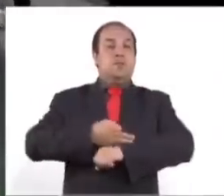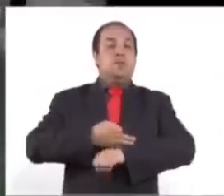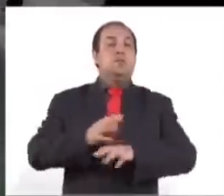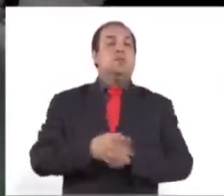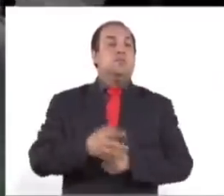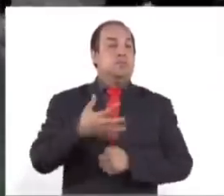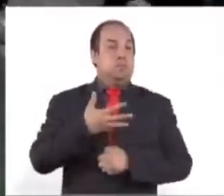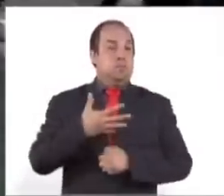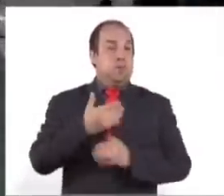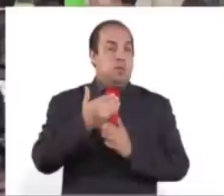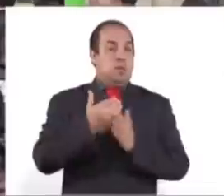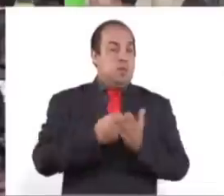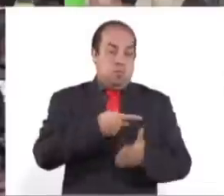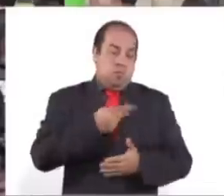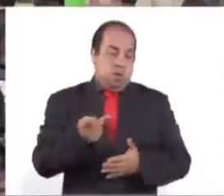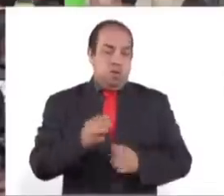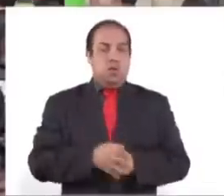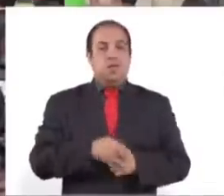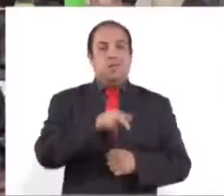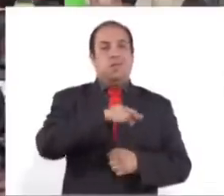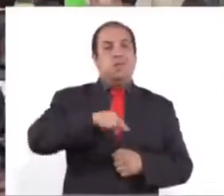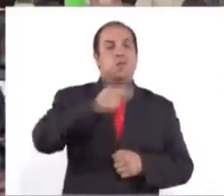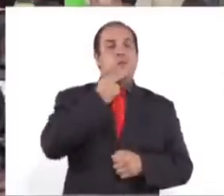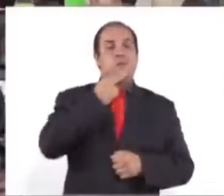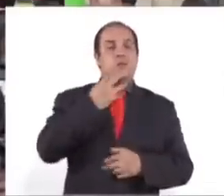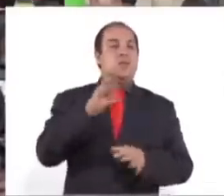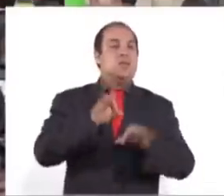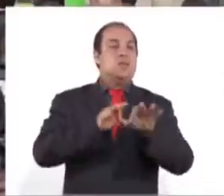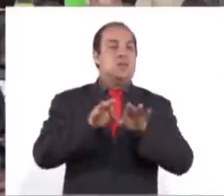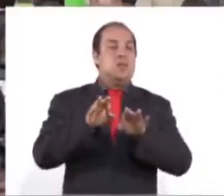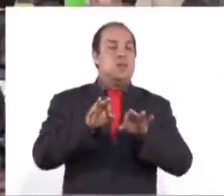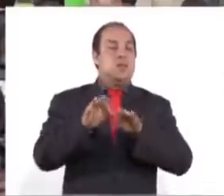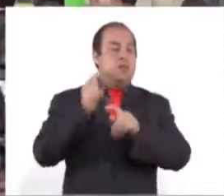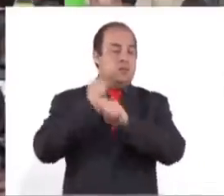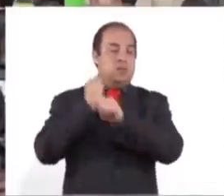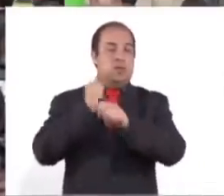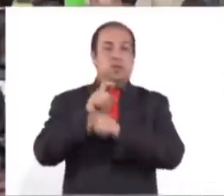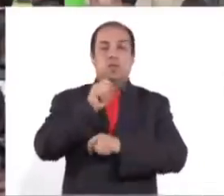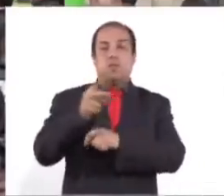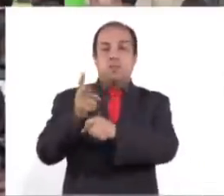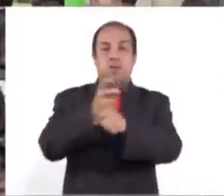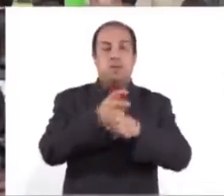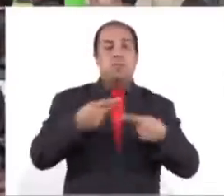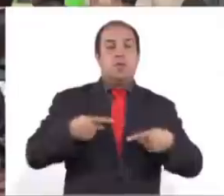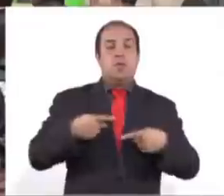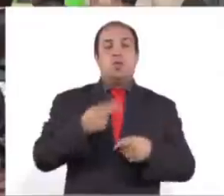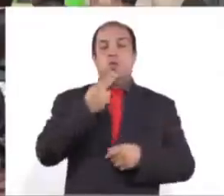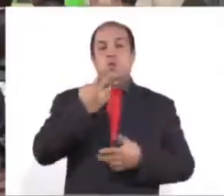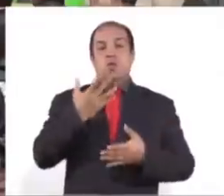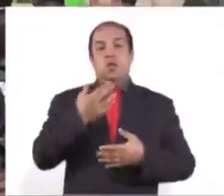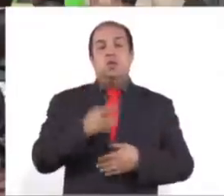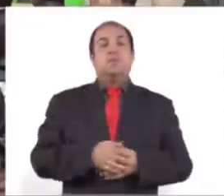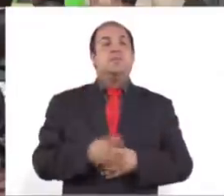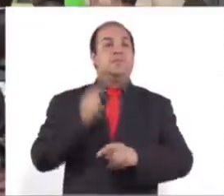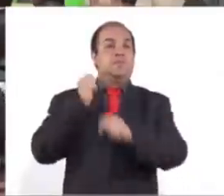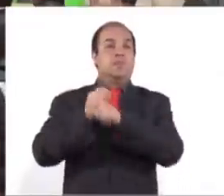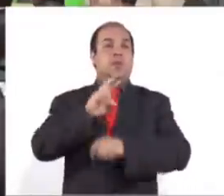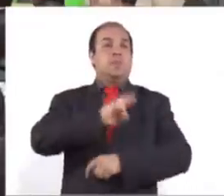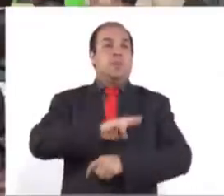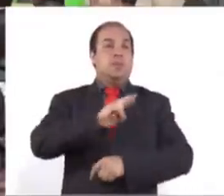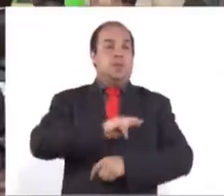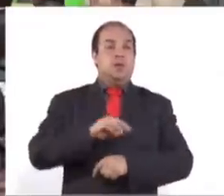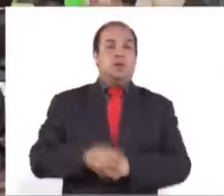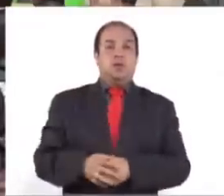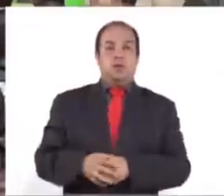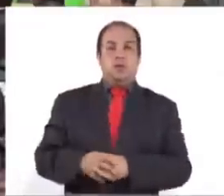el transporte público, pero también es para invitar a quien usa el transporte privado a que deje el transporte